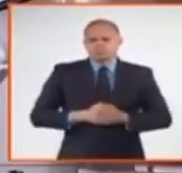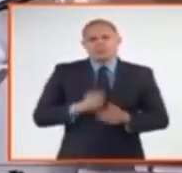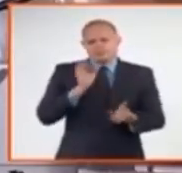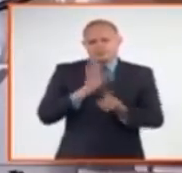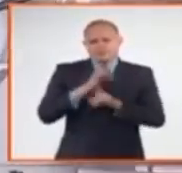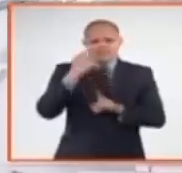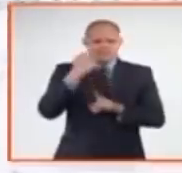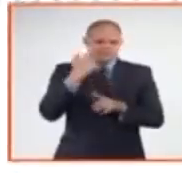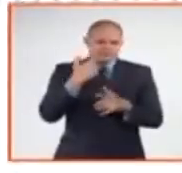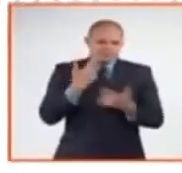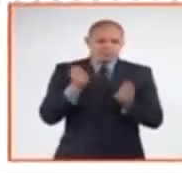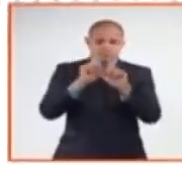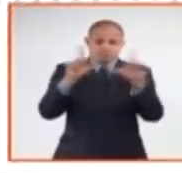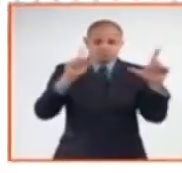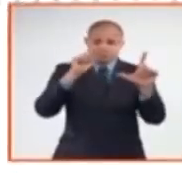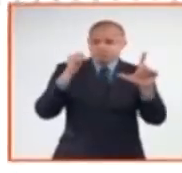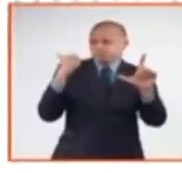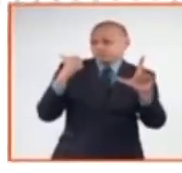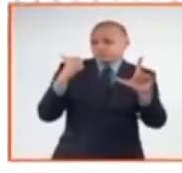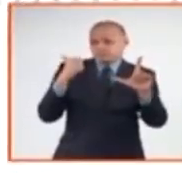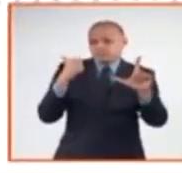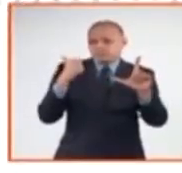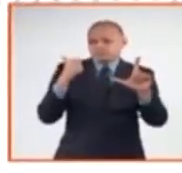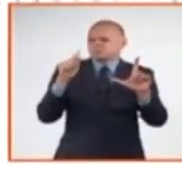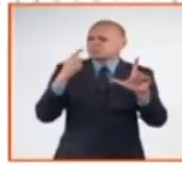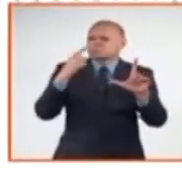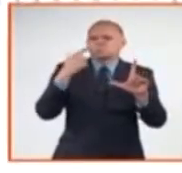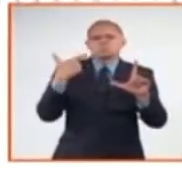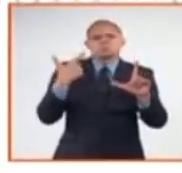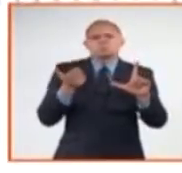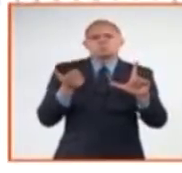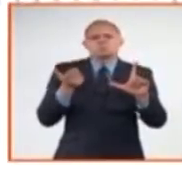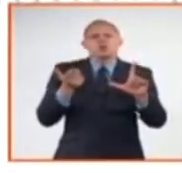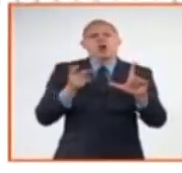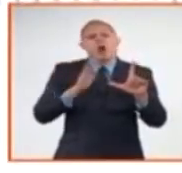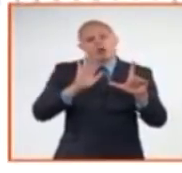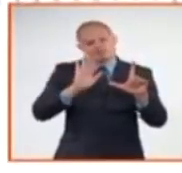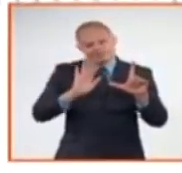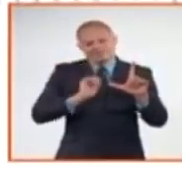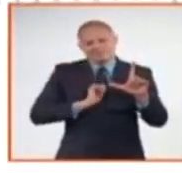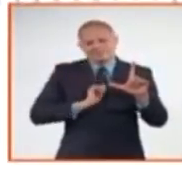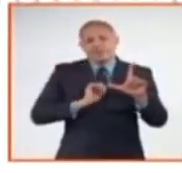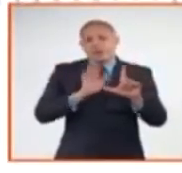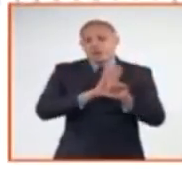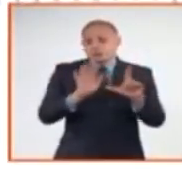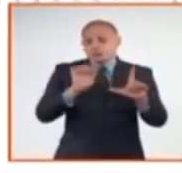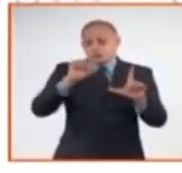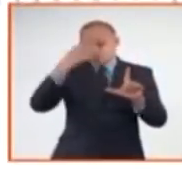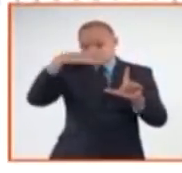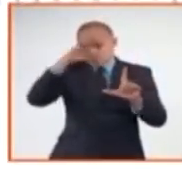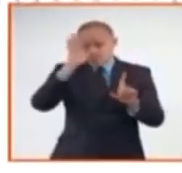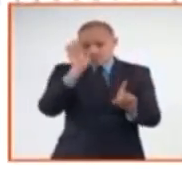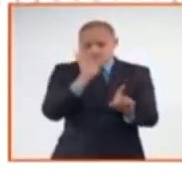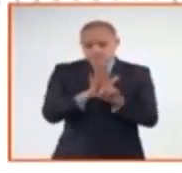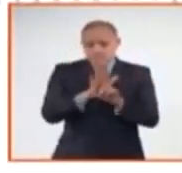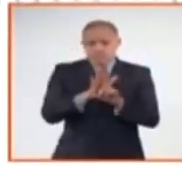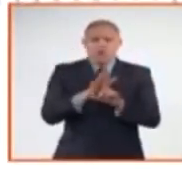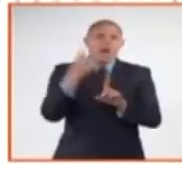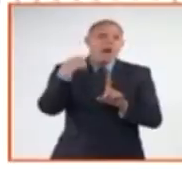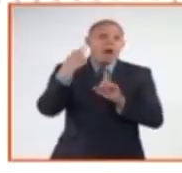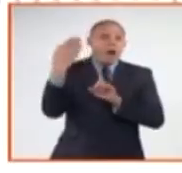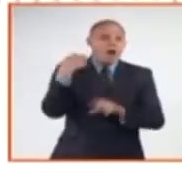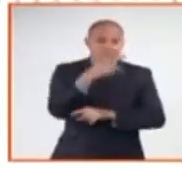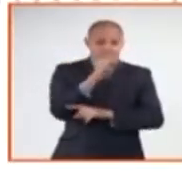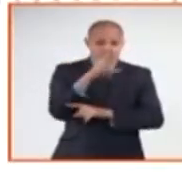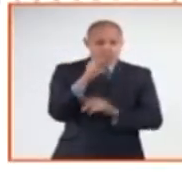qué cosa es lo que estaba pasando en nuestro país desde que comenzó la pandemia del punto de vista